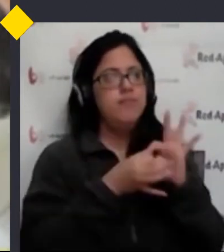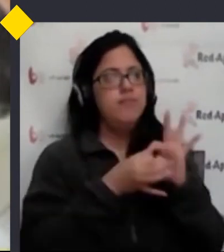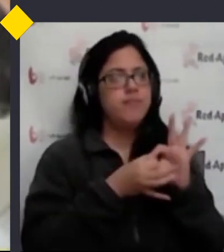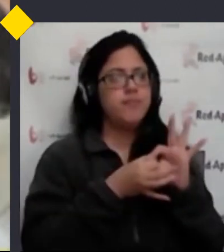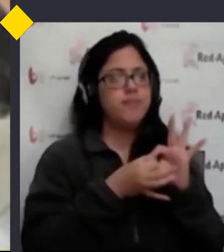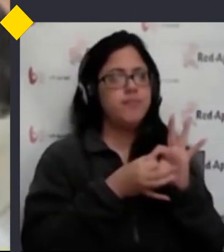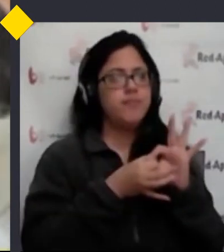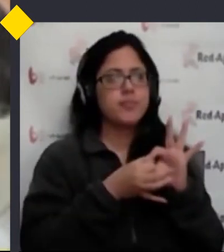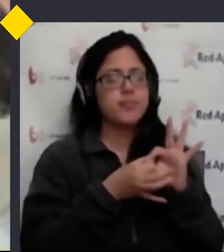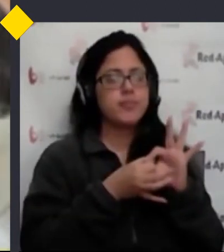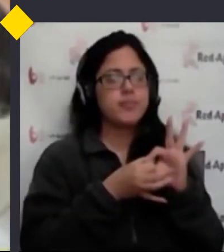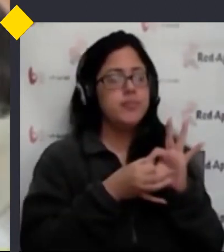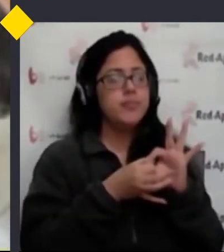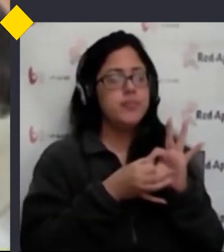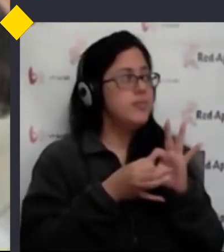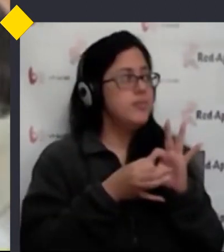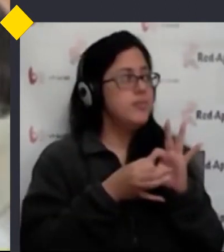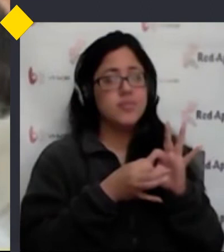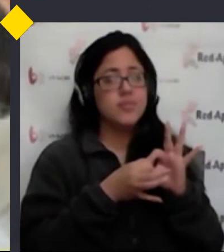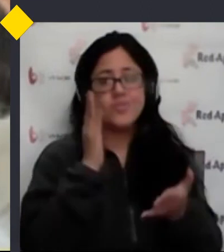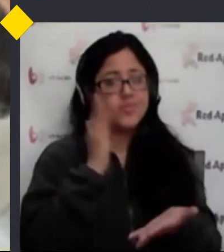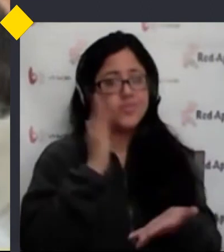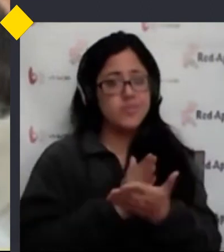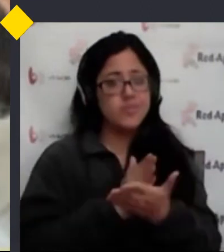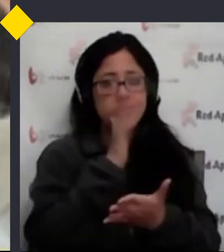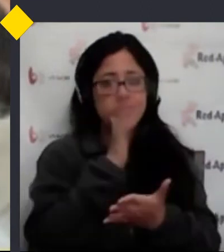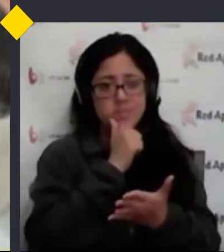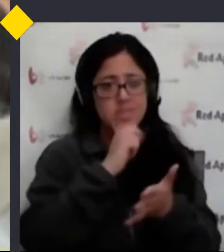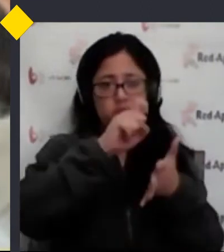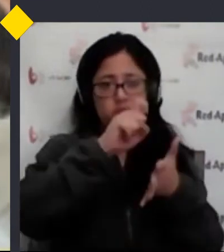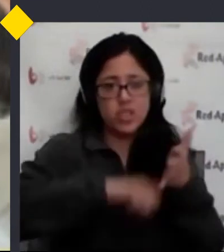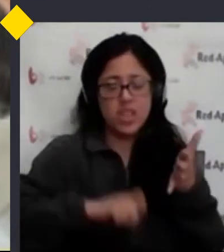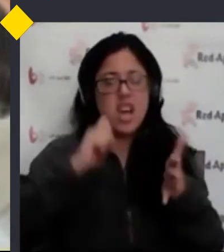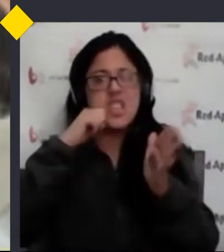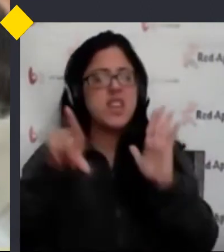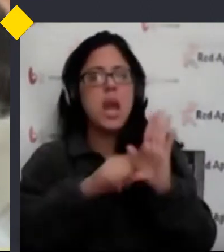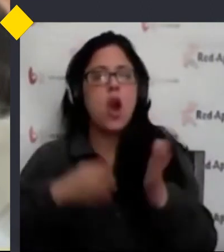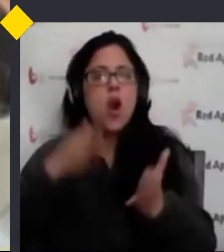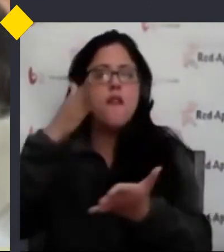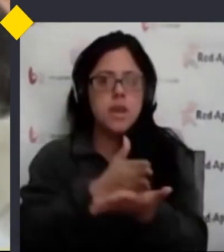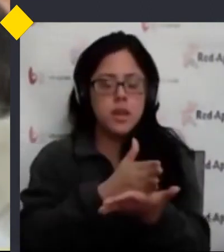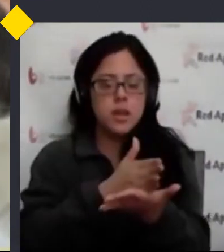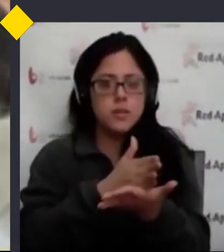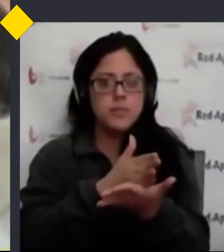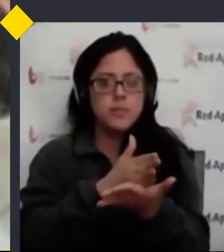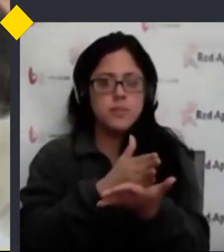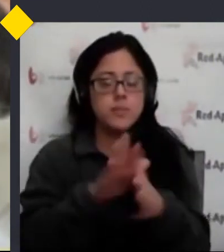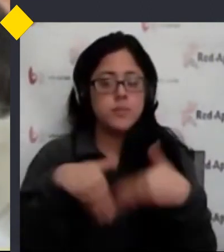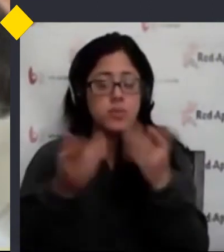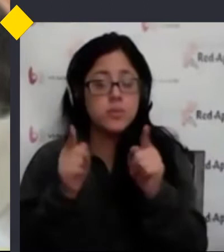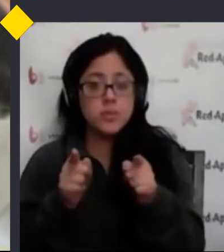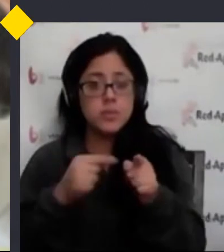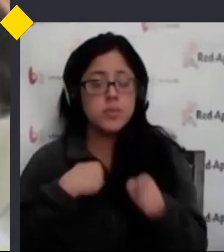no exige que contraten, sino que obliga. Y entonces, en ese sentido, yo siento